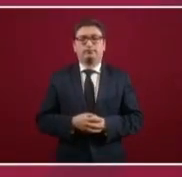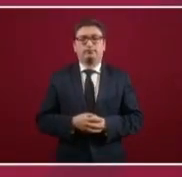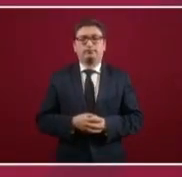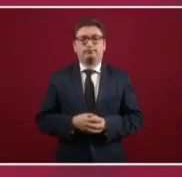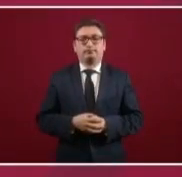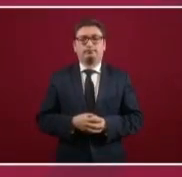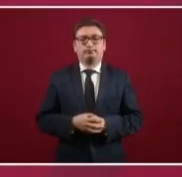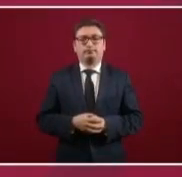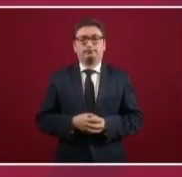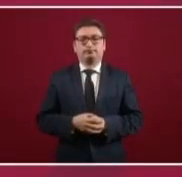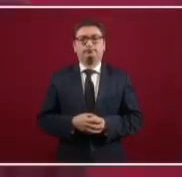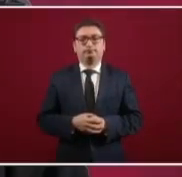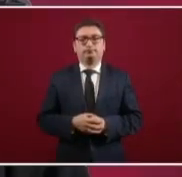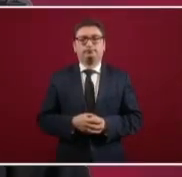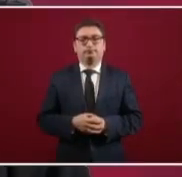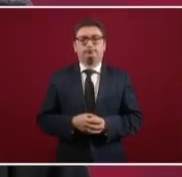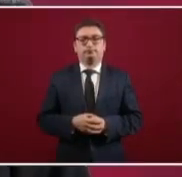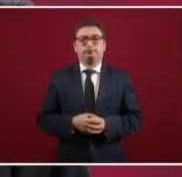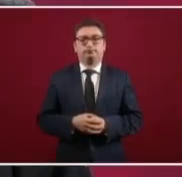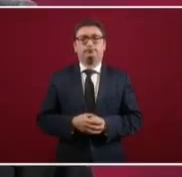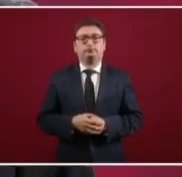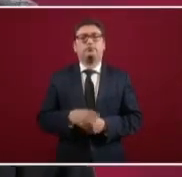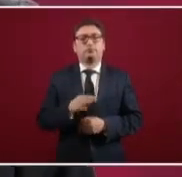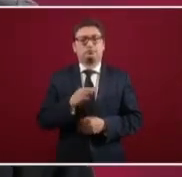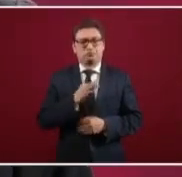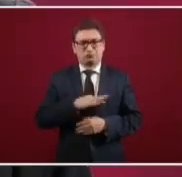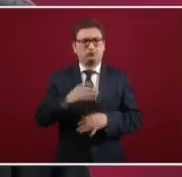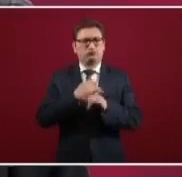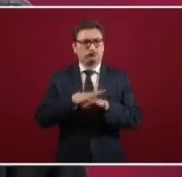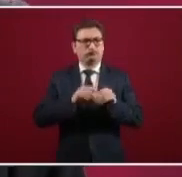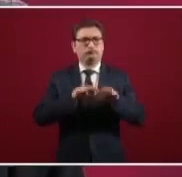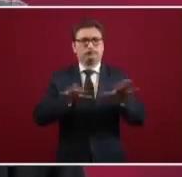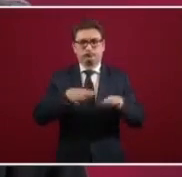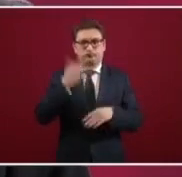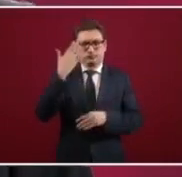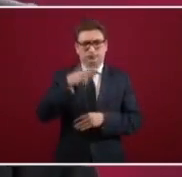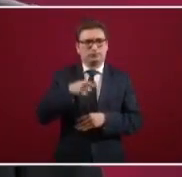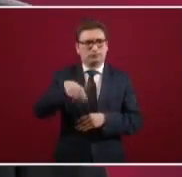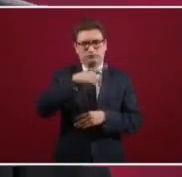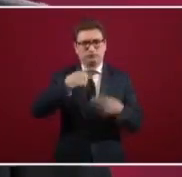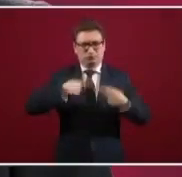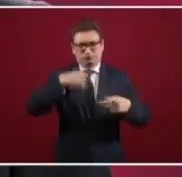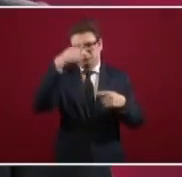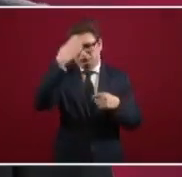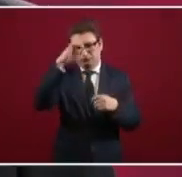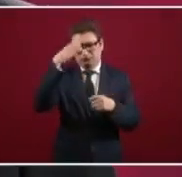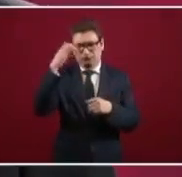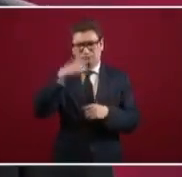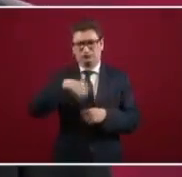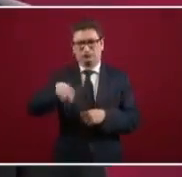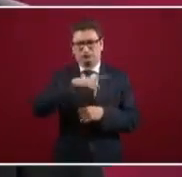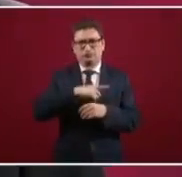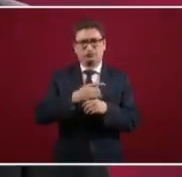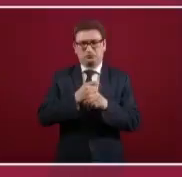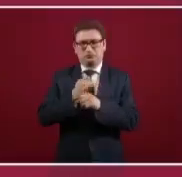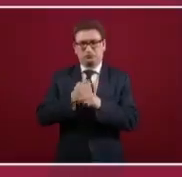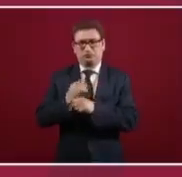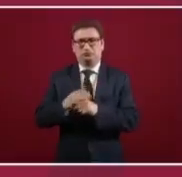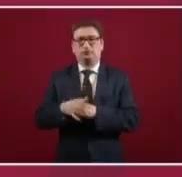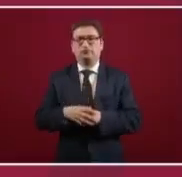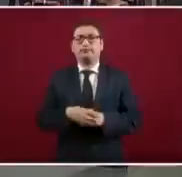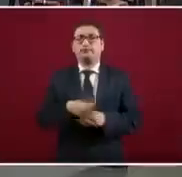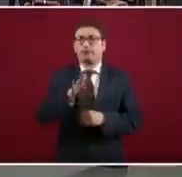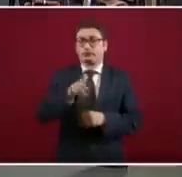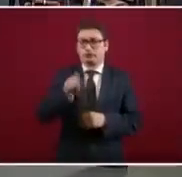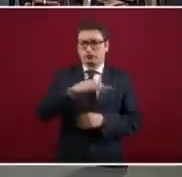se puede saber los especialistas dan presidente y no